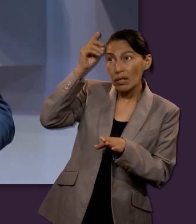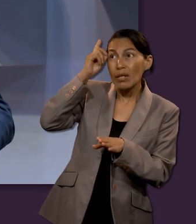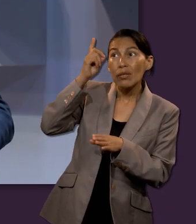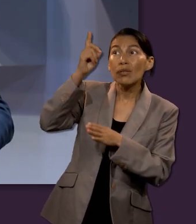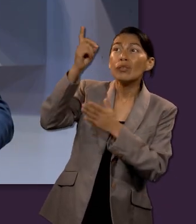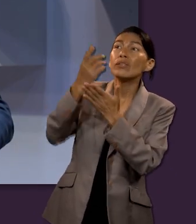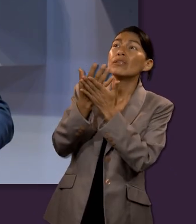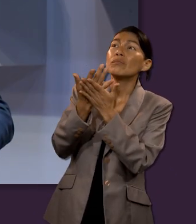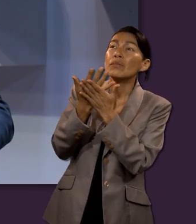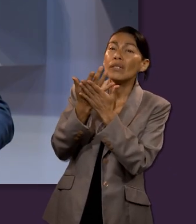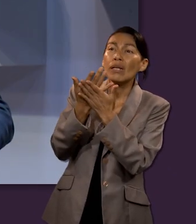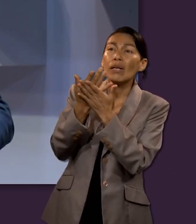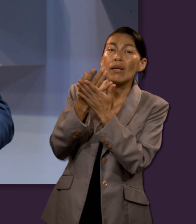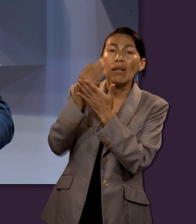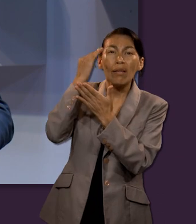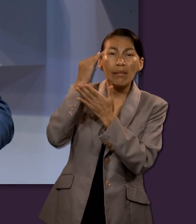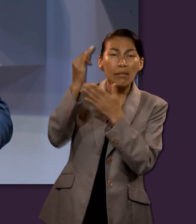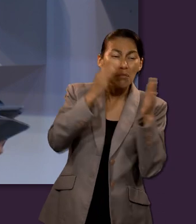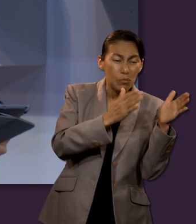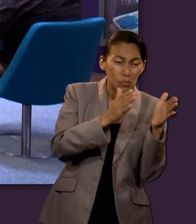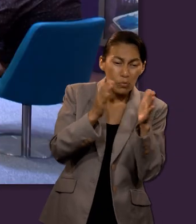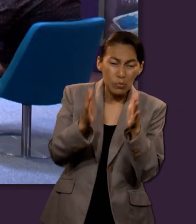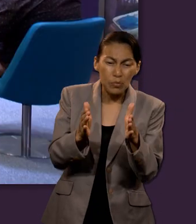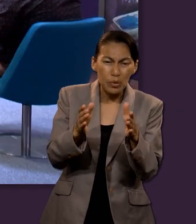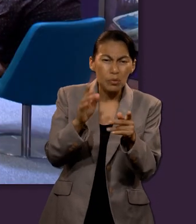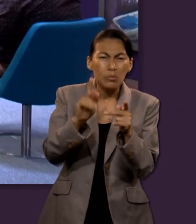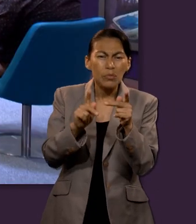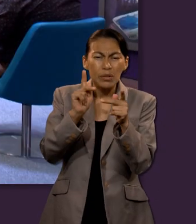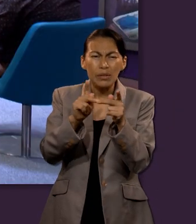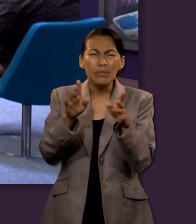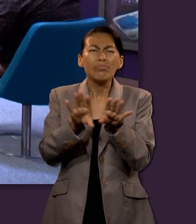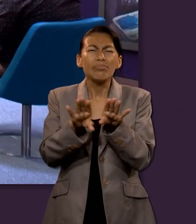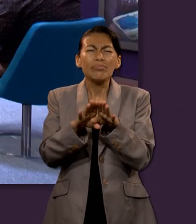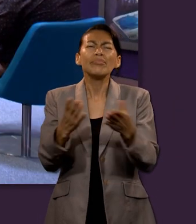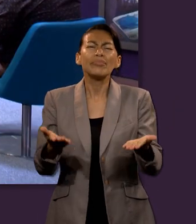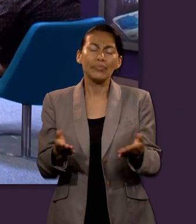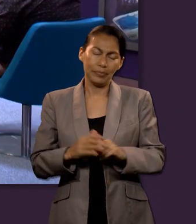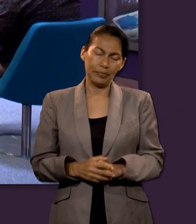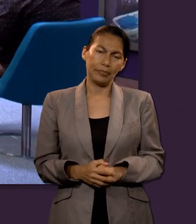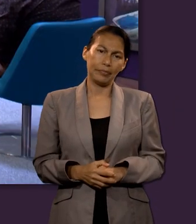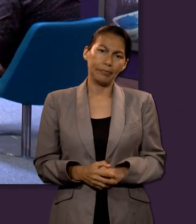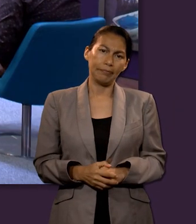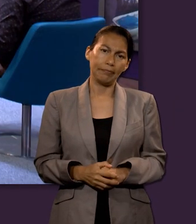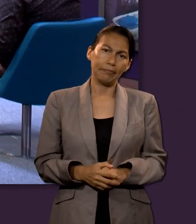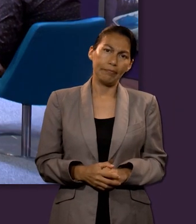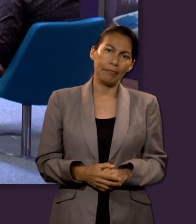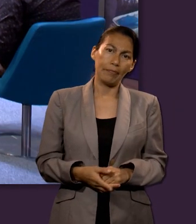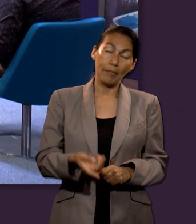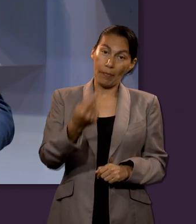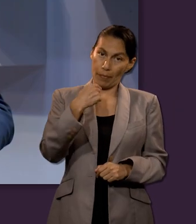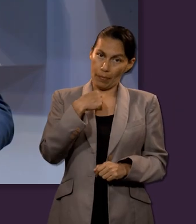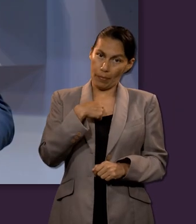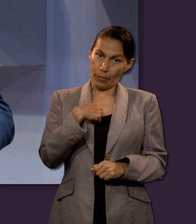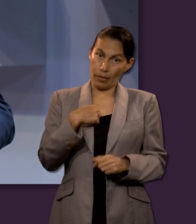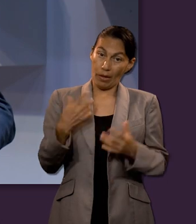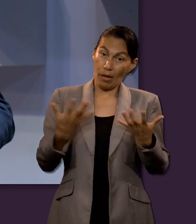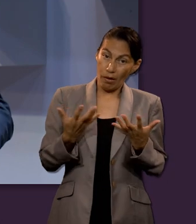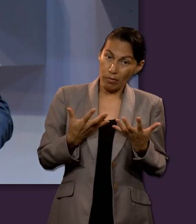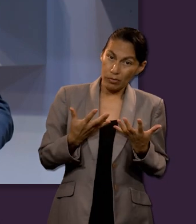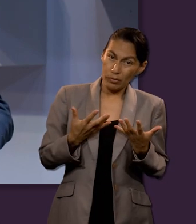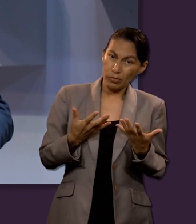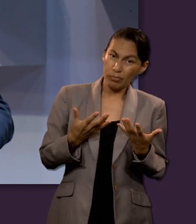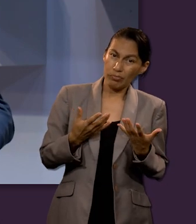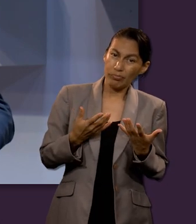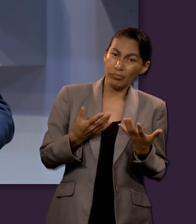y en sus tiempos este asunto también de esperar eso es un asunto de actitud cuál es la actitud